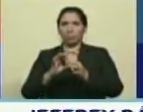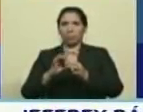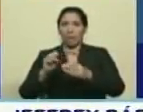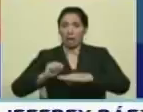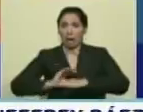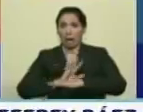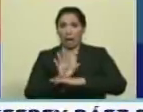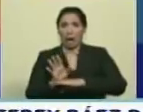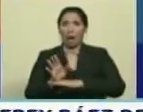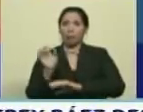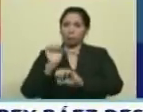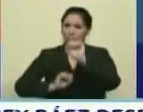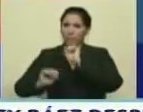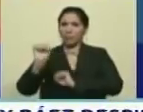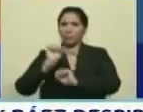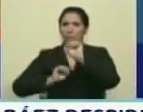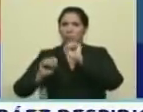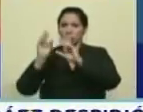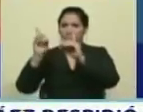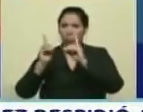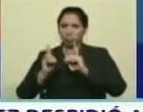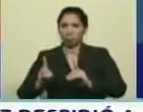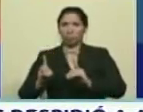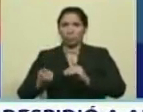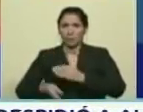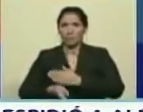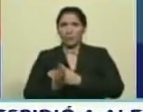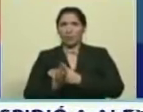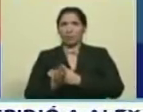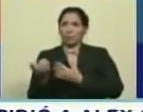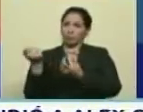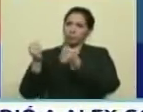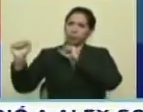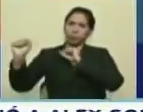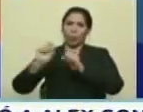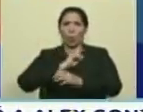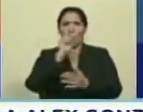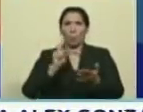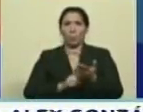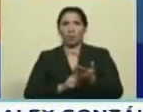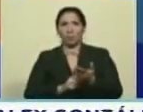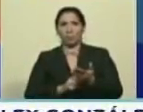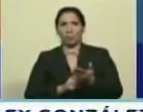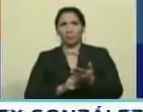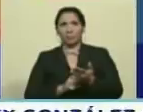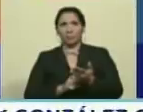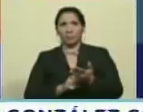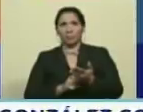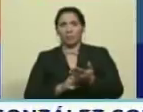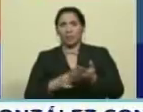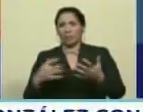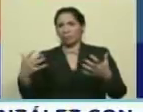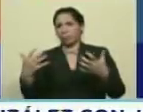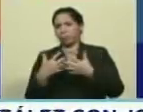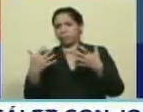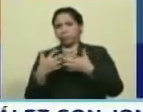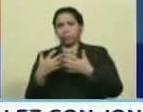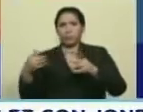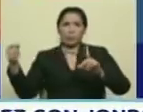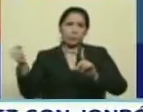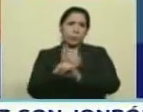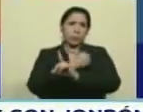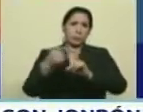defendido posiciones firmes y certeras para condenar de manera absoluta el genocida bloqueo